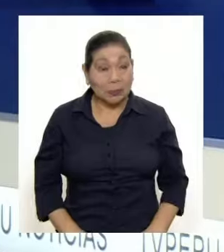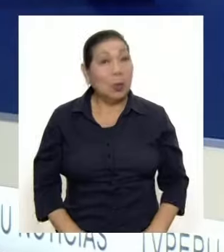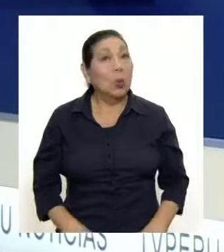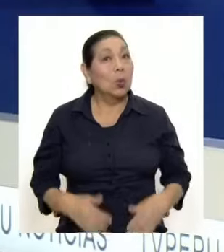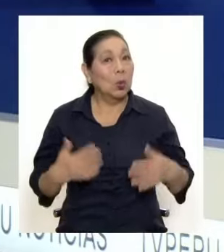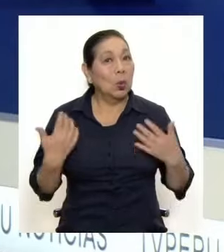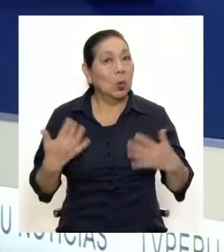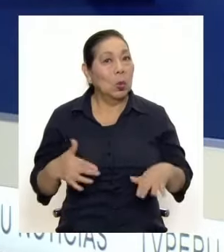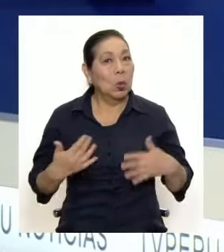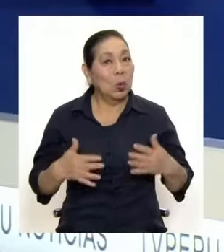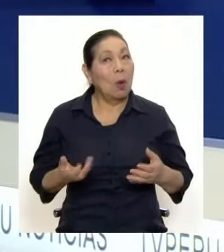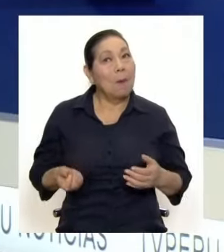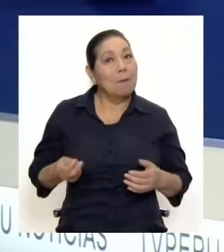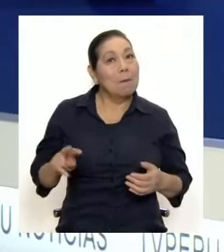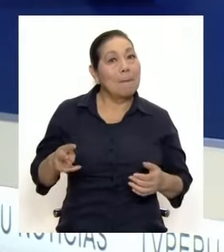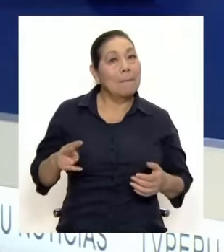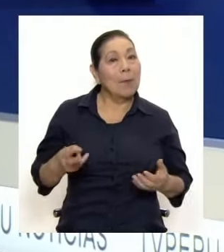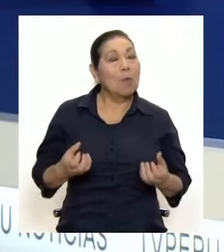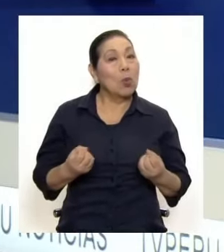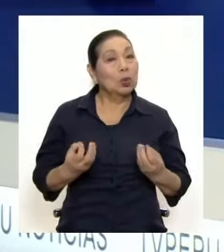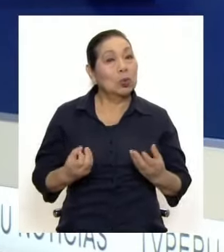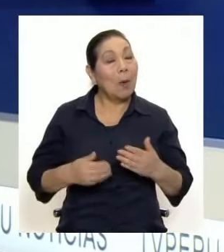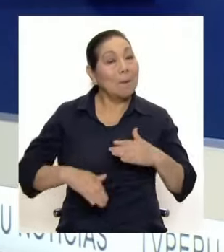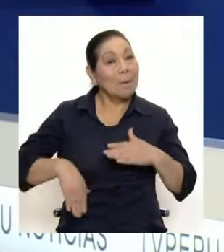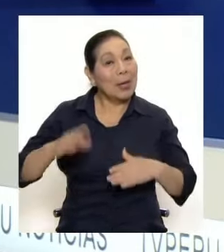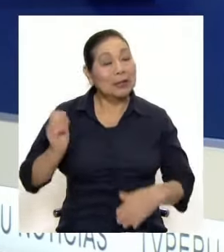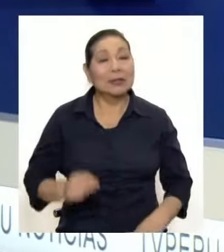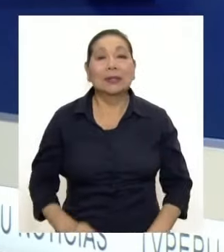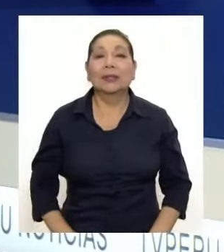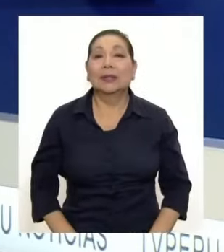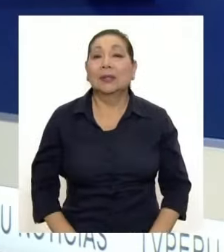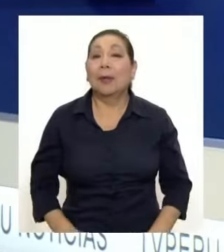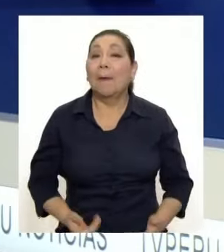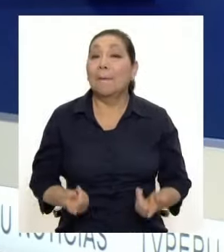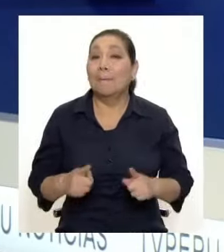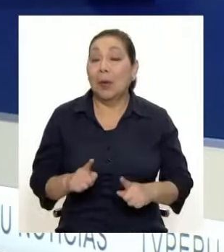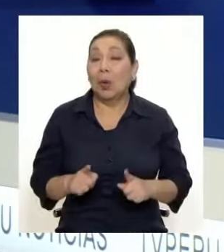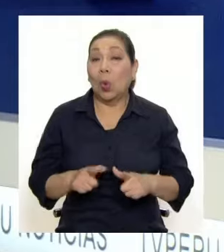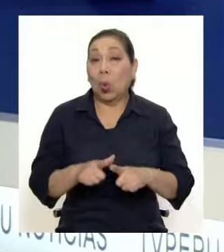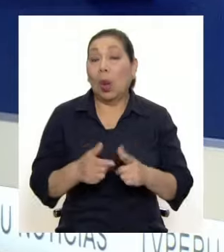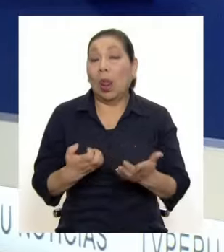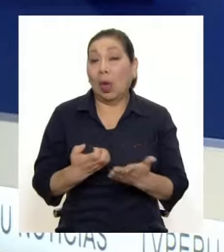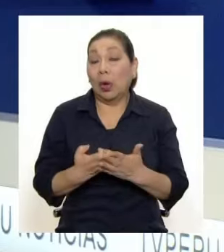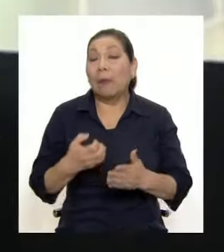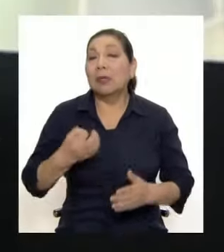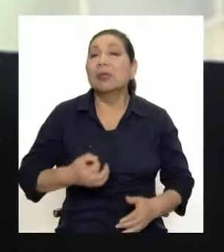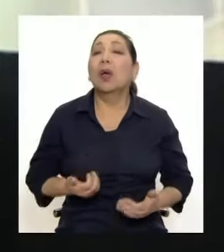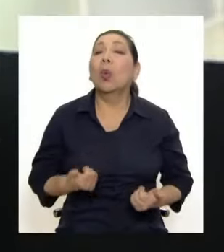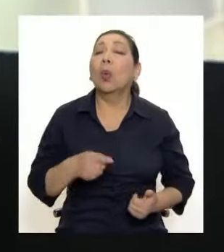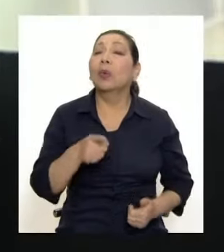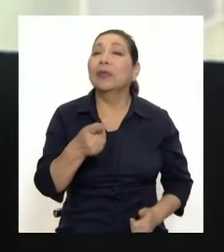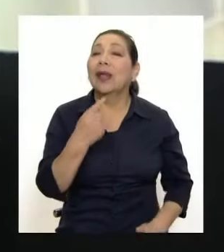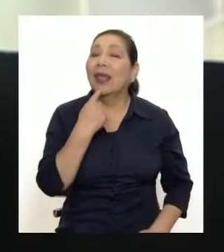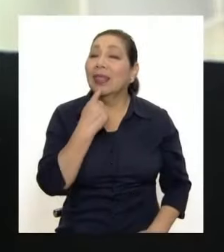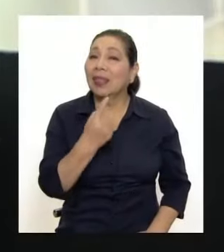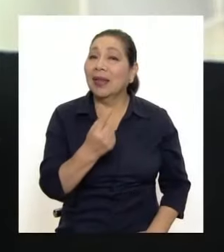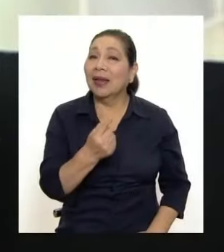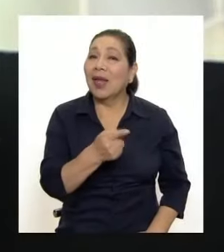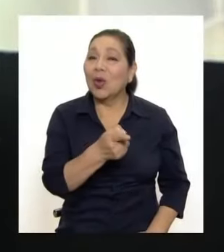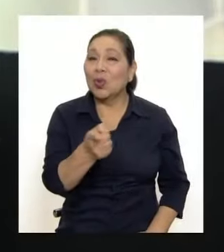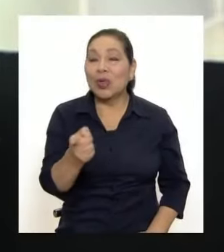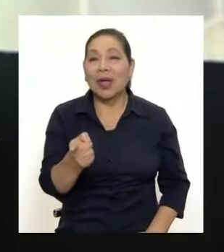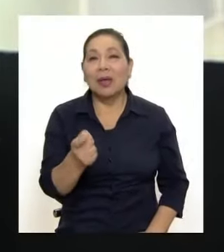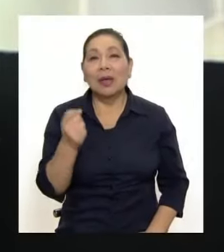va a haber una opción de crecimiento muchísimo mayor más aún con esta zona económica especial ahora cuál es su mensaje no usted